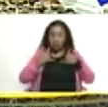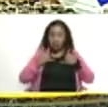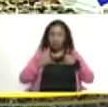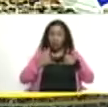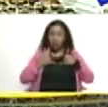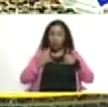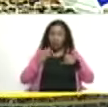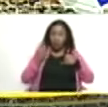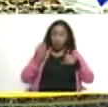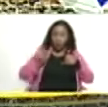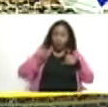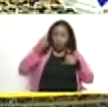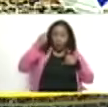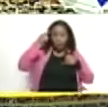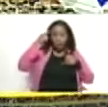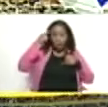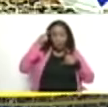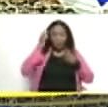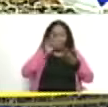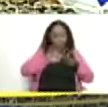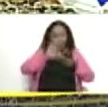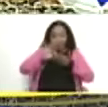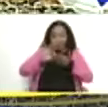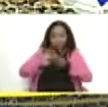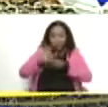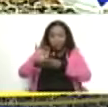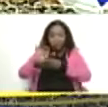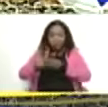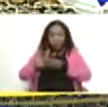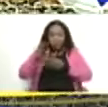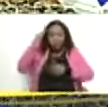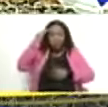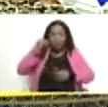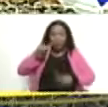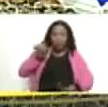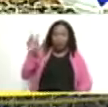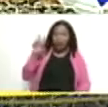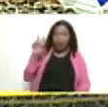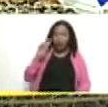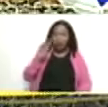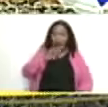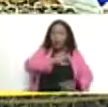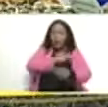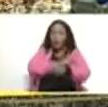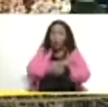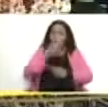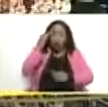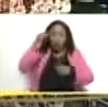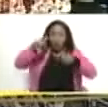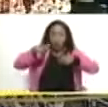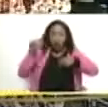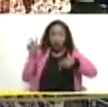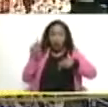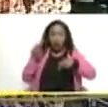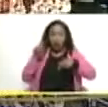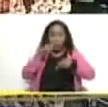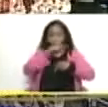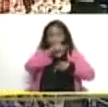más la maquinaria militar de Venezuela, el poder militar de la nación. Oído,